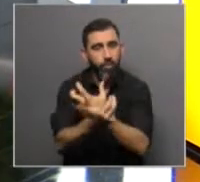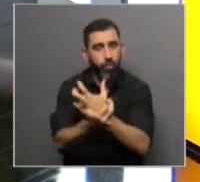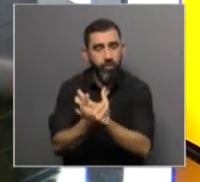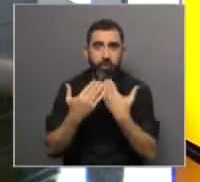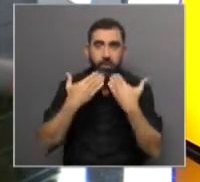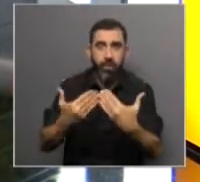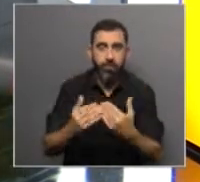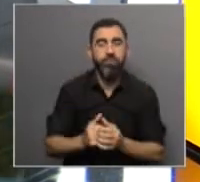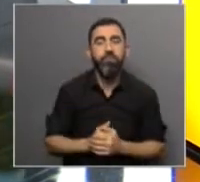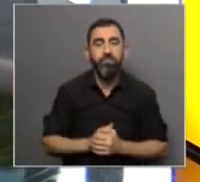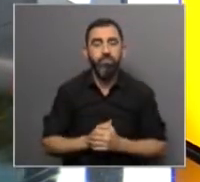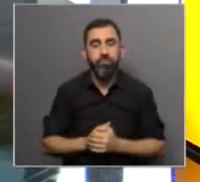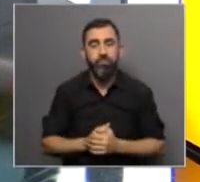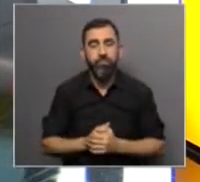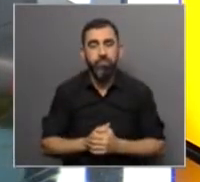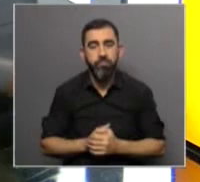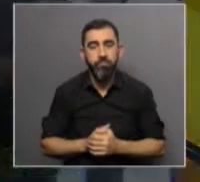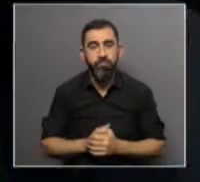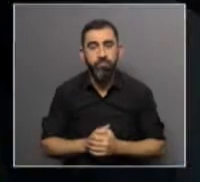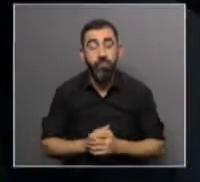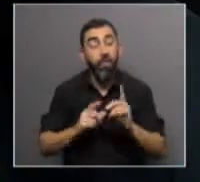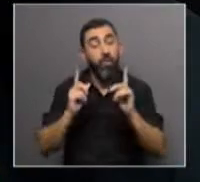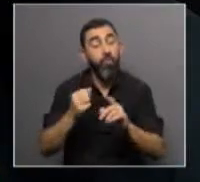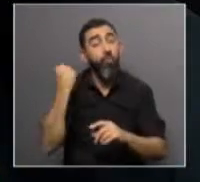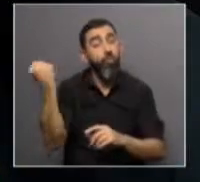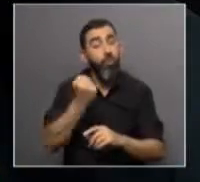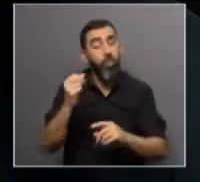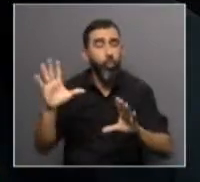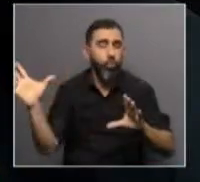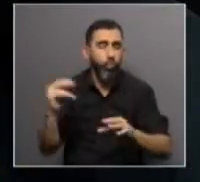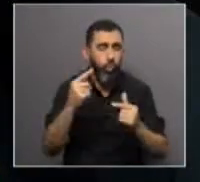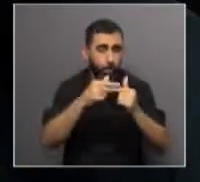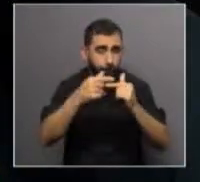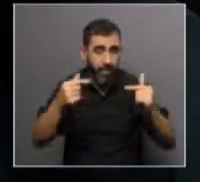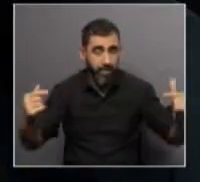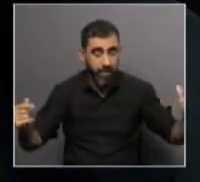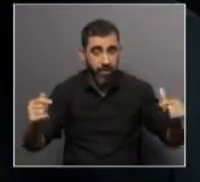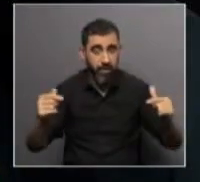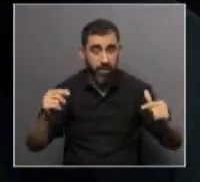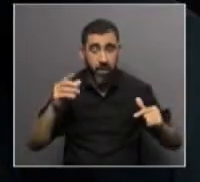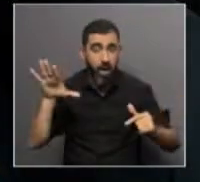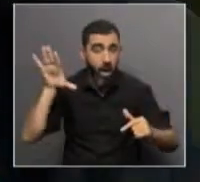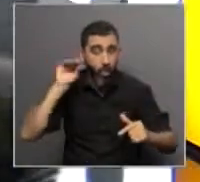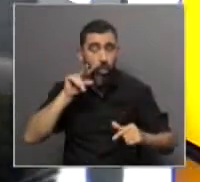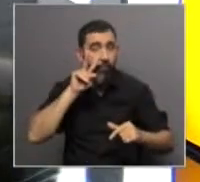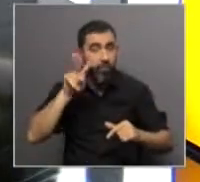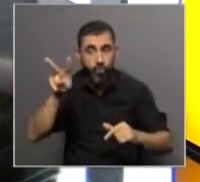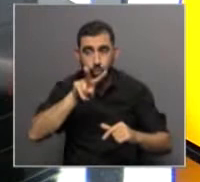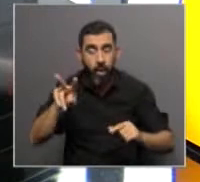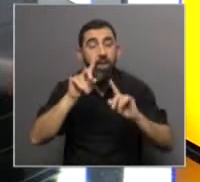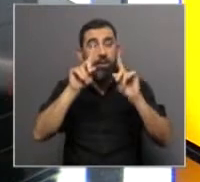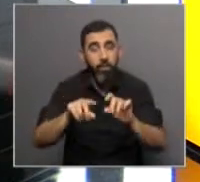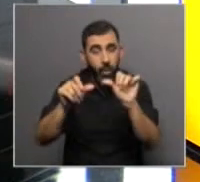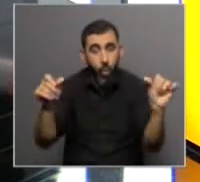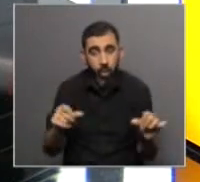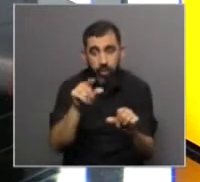escondían. Está bien. Lo otro que tengo que decir, porque me parece fundamental, es que todo el material audiovisual con el que estamos acompañando esta nota es también generado por